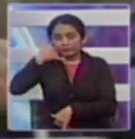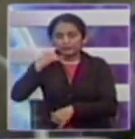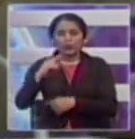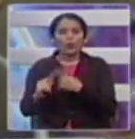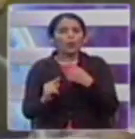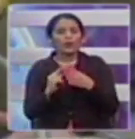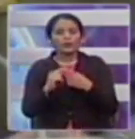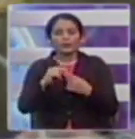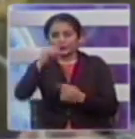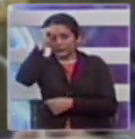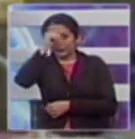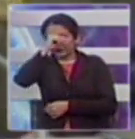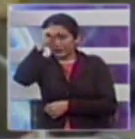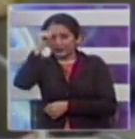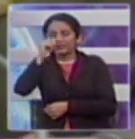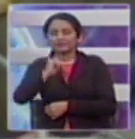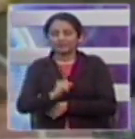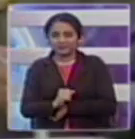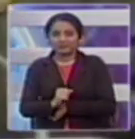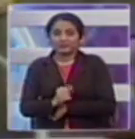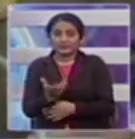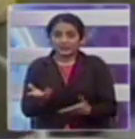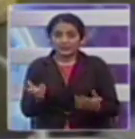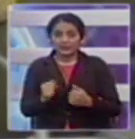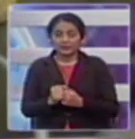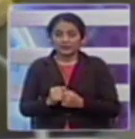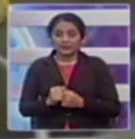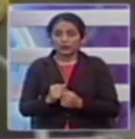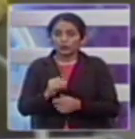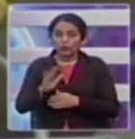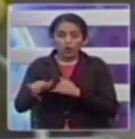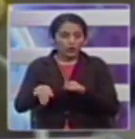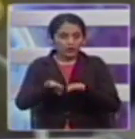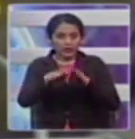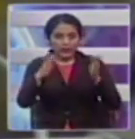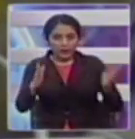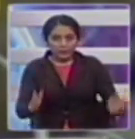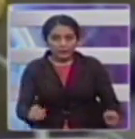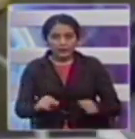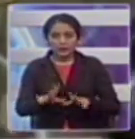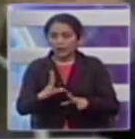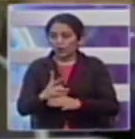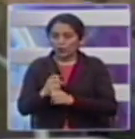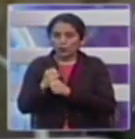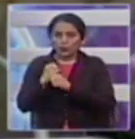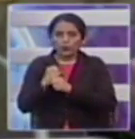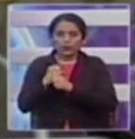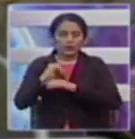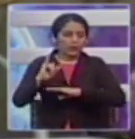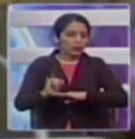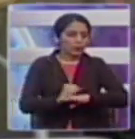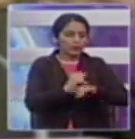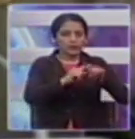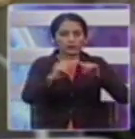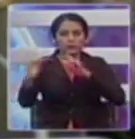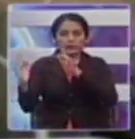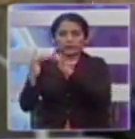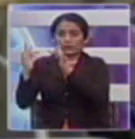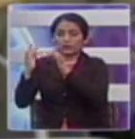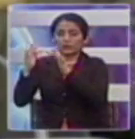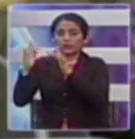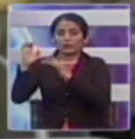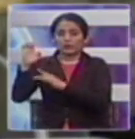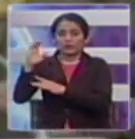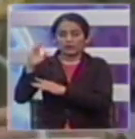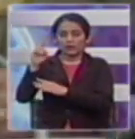Y ese mismo día estarán activadas a esa misma hora las mesas de seguridad provincial, porque obviamente para nosotros es importante estar activados el